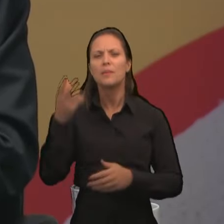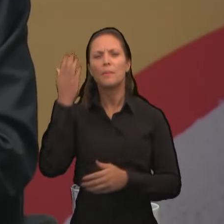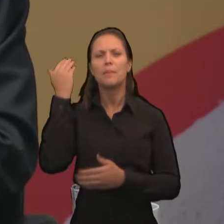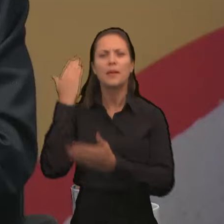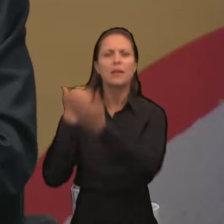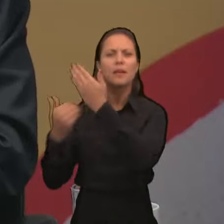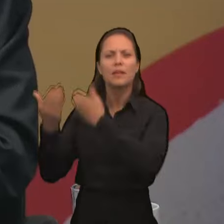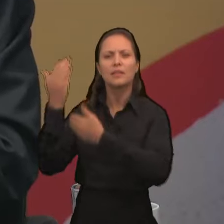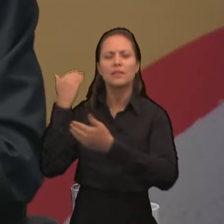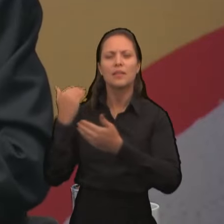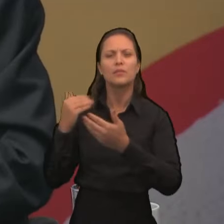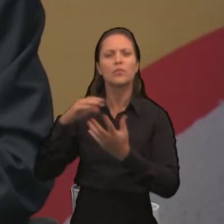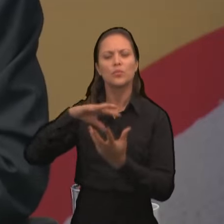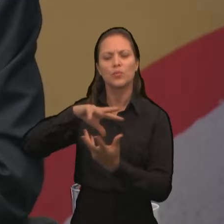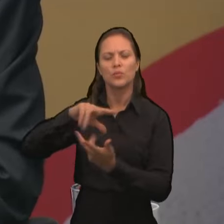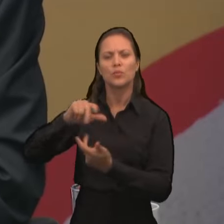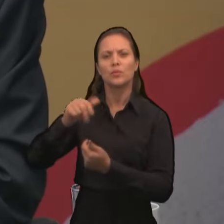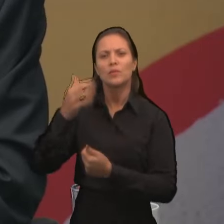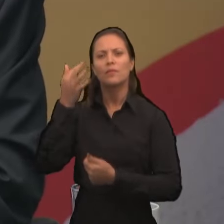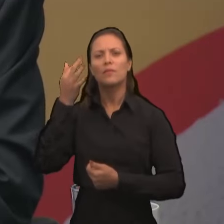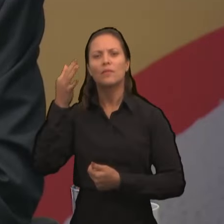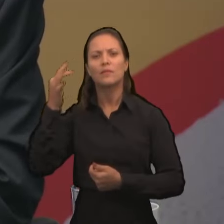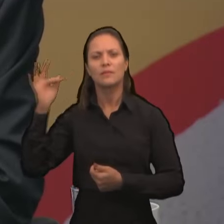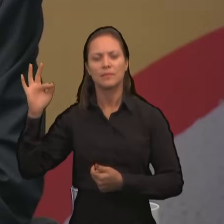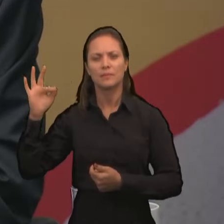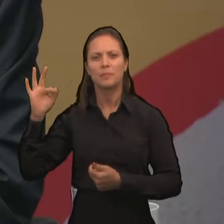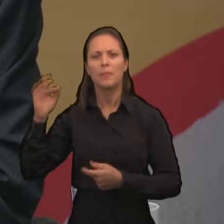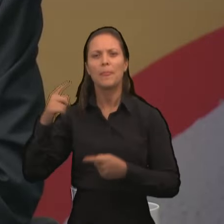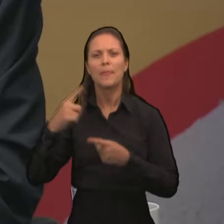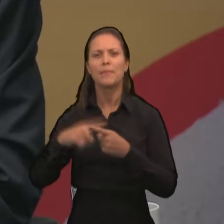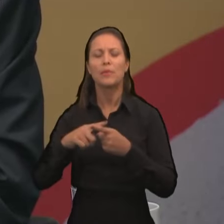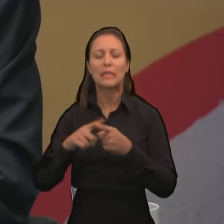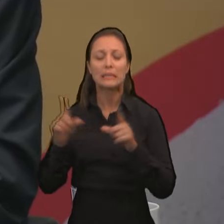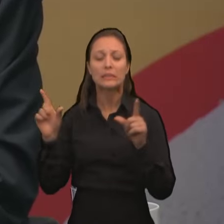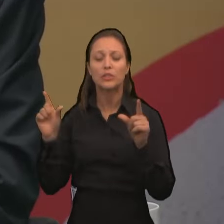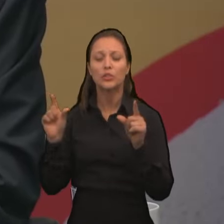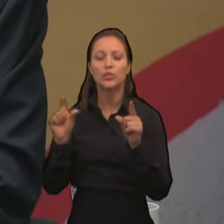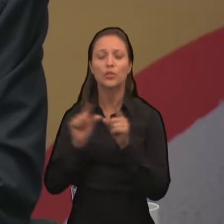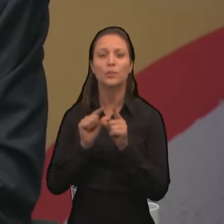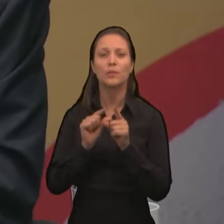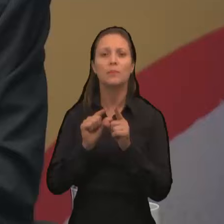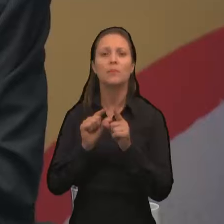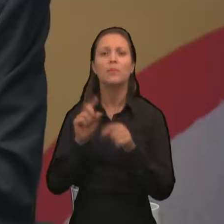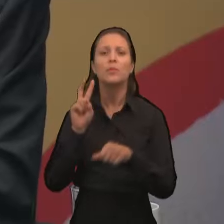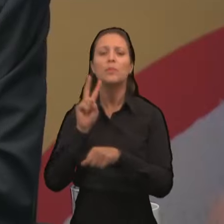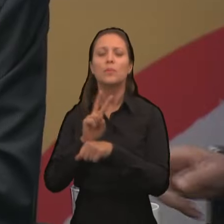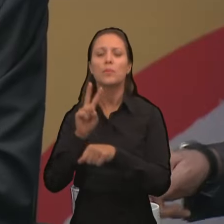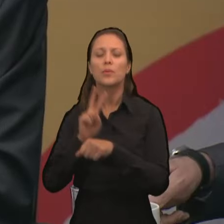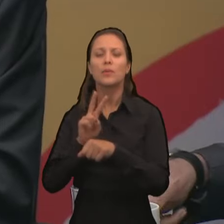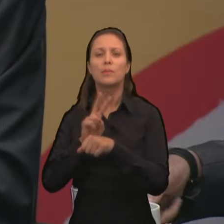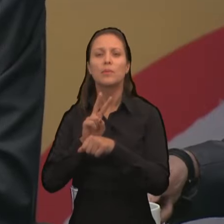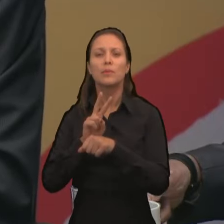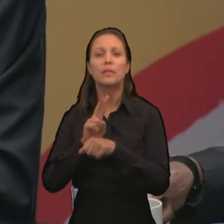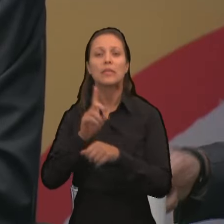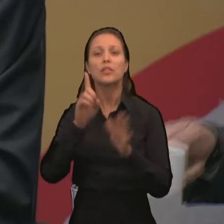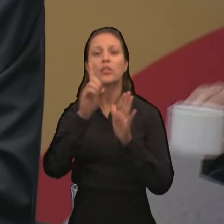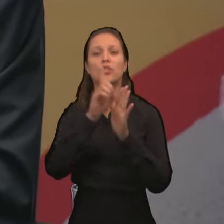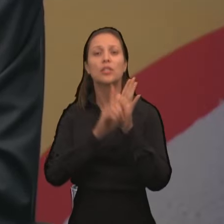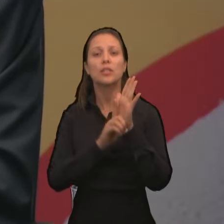Francesa, como un mecanismo de limitación del poder del Estado y de protección de los